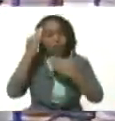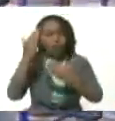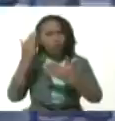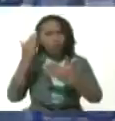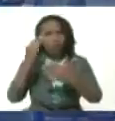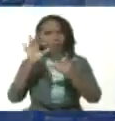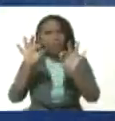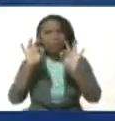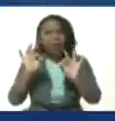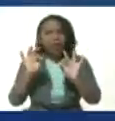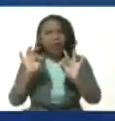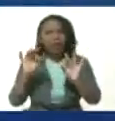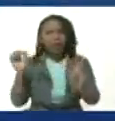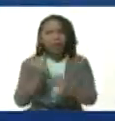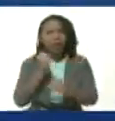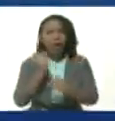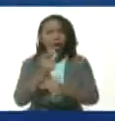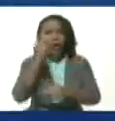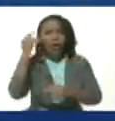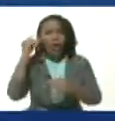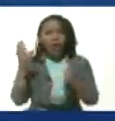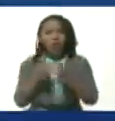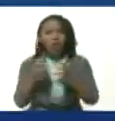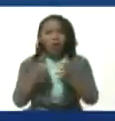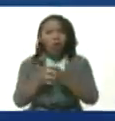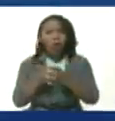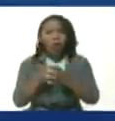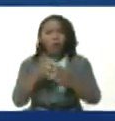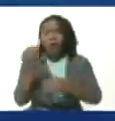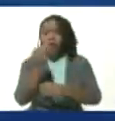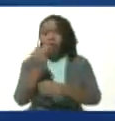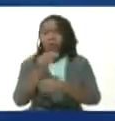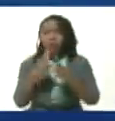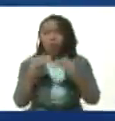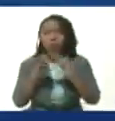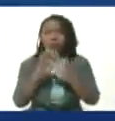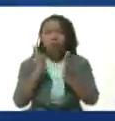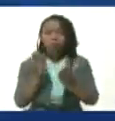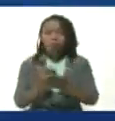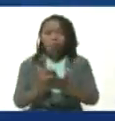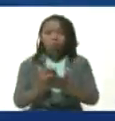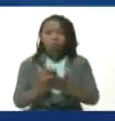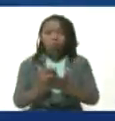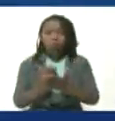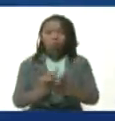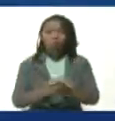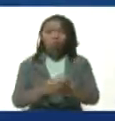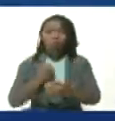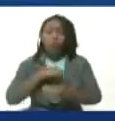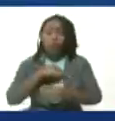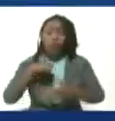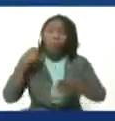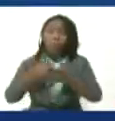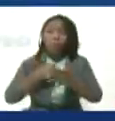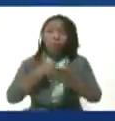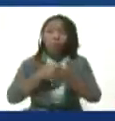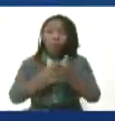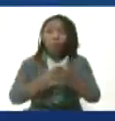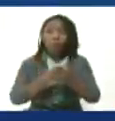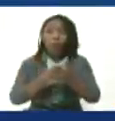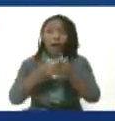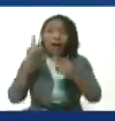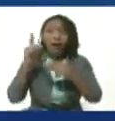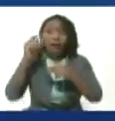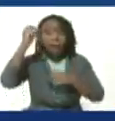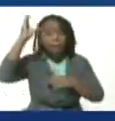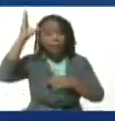los trabajadores de todo el sector farmacéutico para su comitiva, para todo el mundo. Hemos persistido y esa infraestructura, esa capacidad